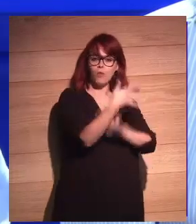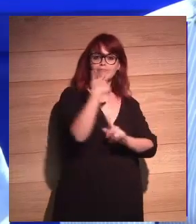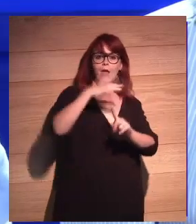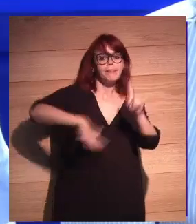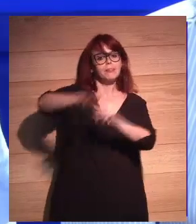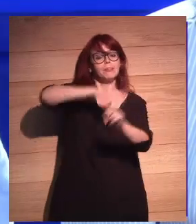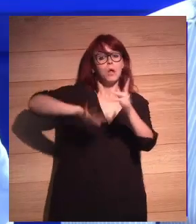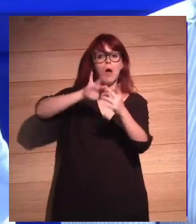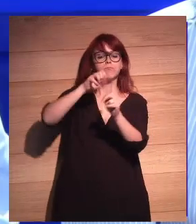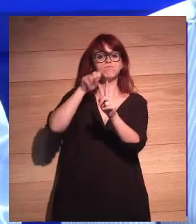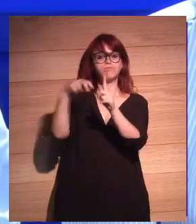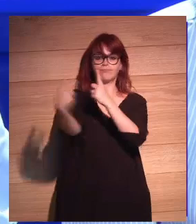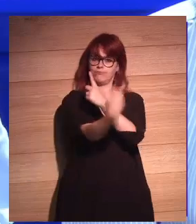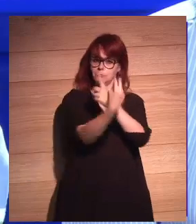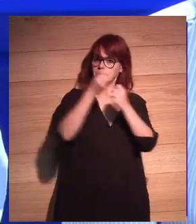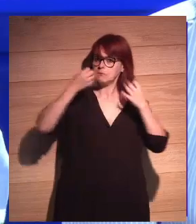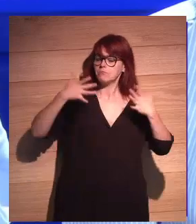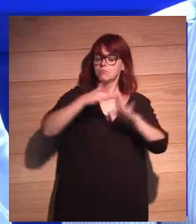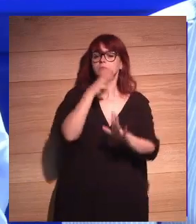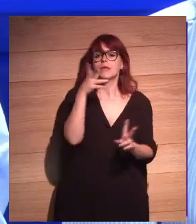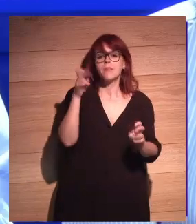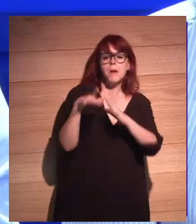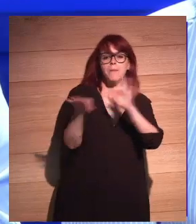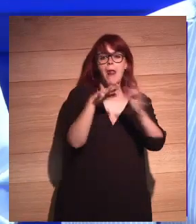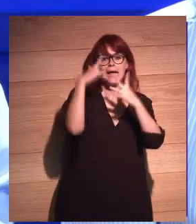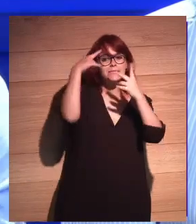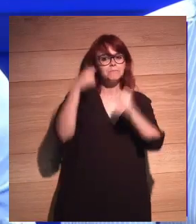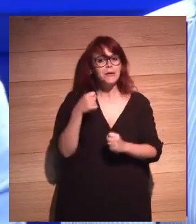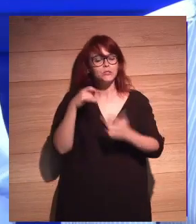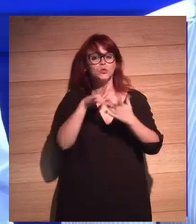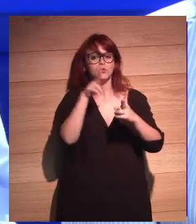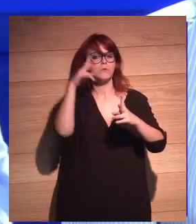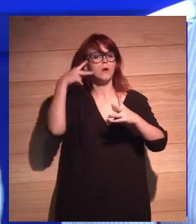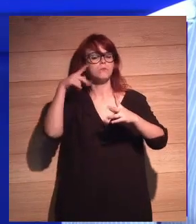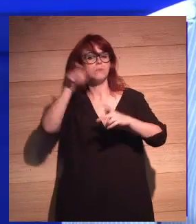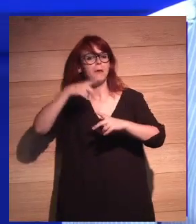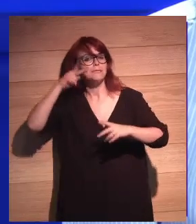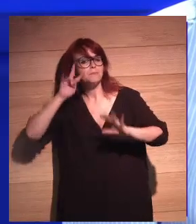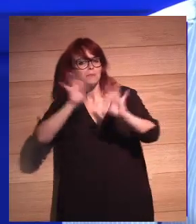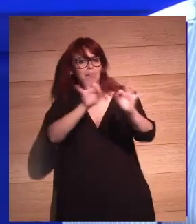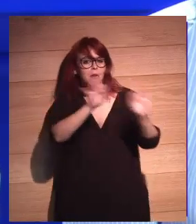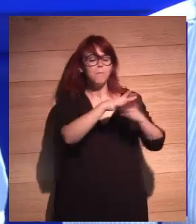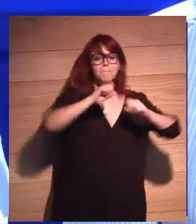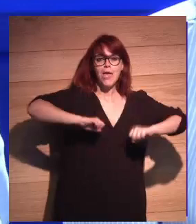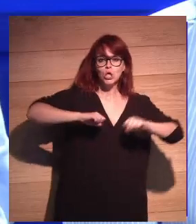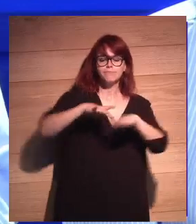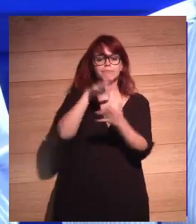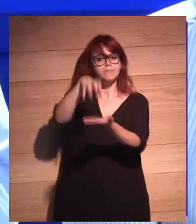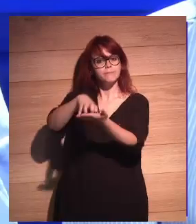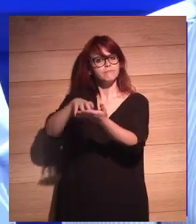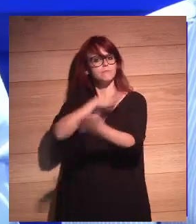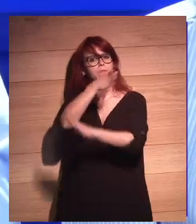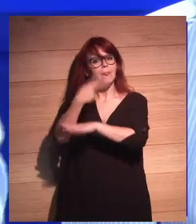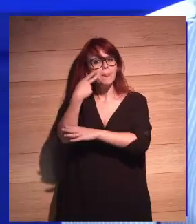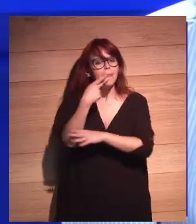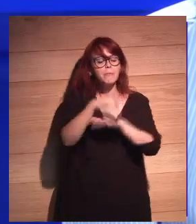aquel contexto, ¿vale? Bien, para eso teníamos equipos de expertos, dinamización, entrábamos en centros de mayores y algo fundamental,